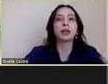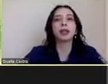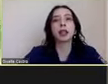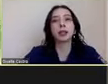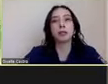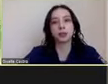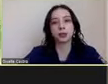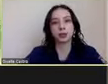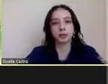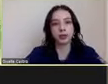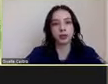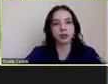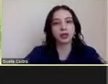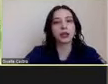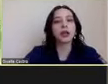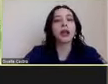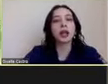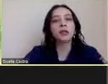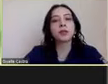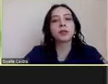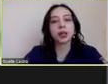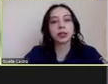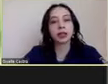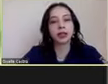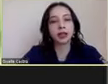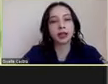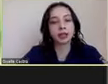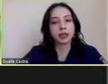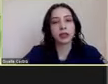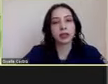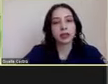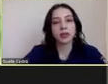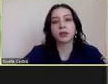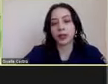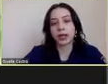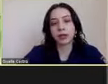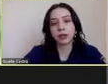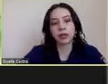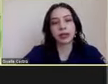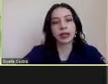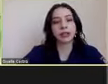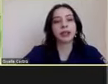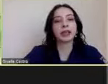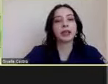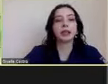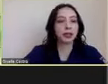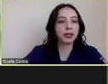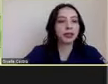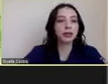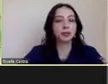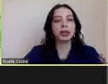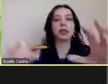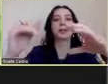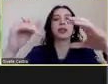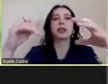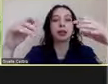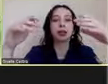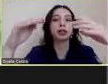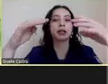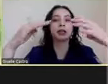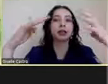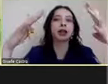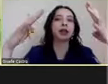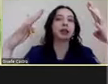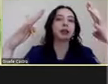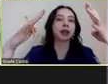ya se parezcan al deporte del paciente. Algo importante aquí es que me gustaría comentar es que si bien sí se pueden dividir